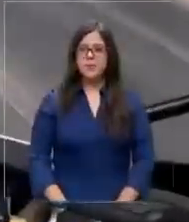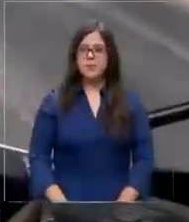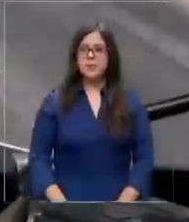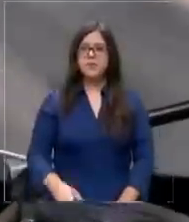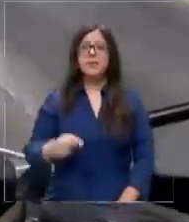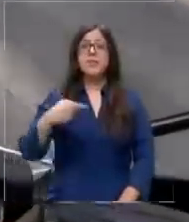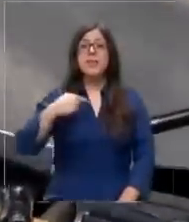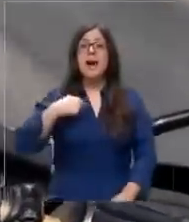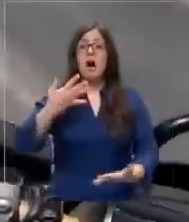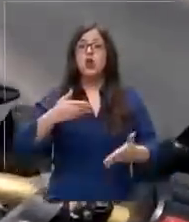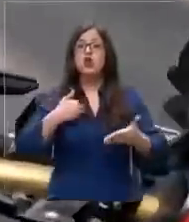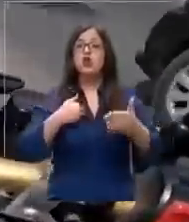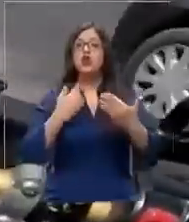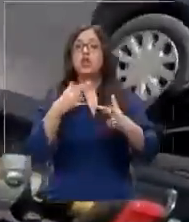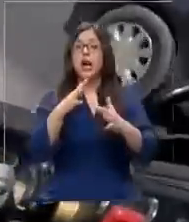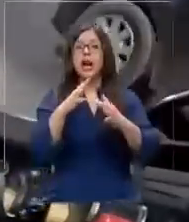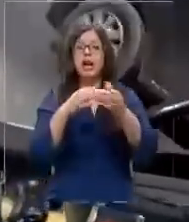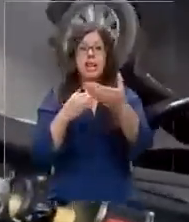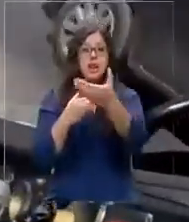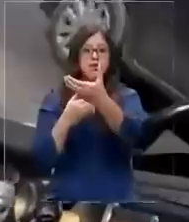Voy a grabar lo que no se debe hacer ya.